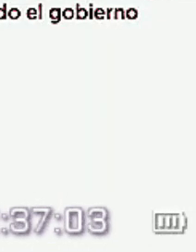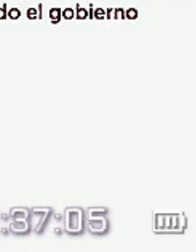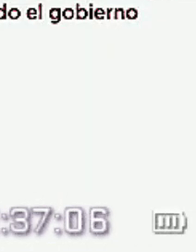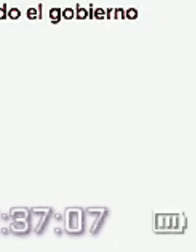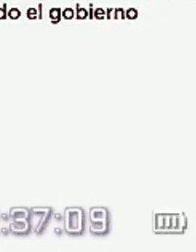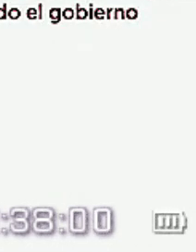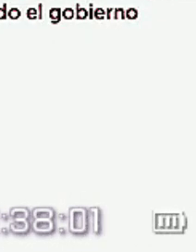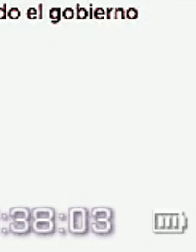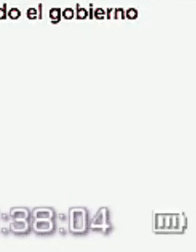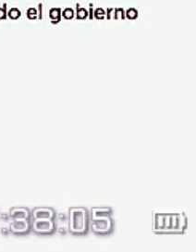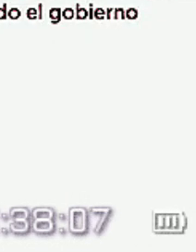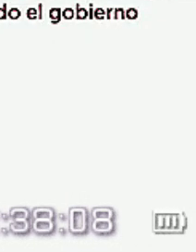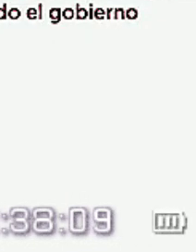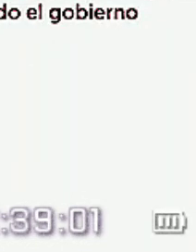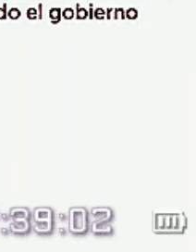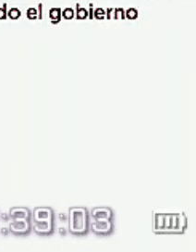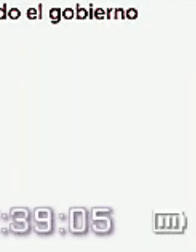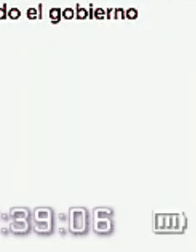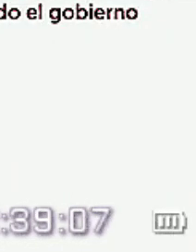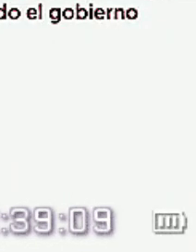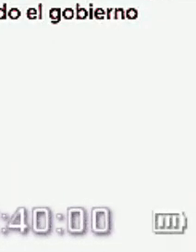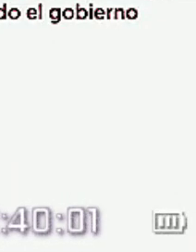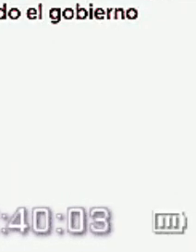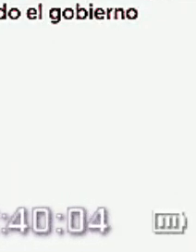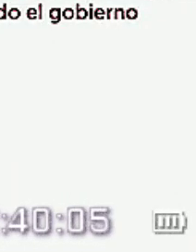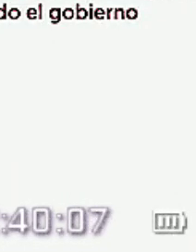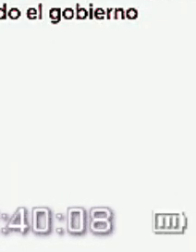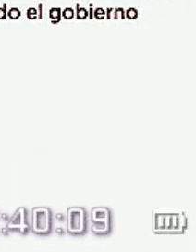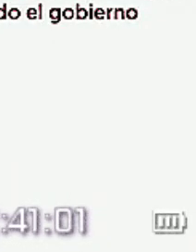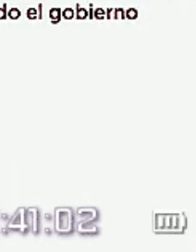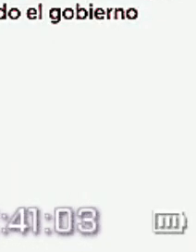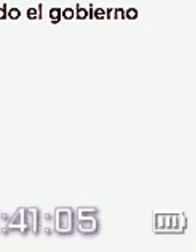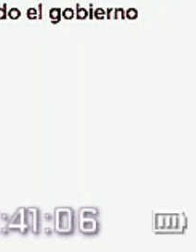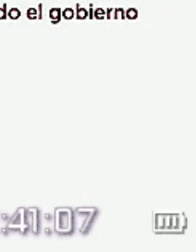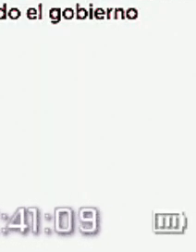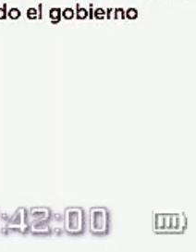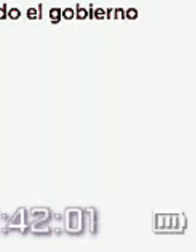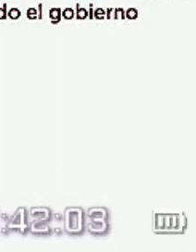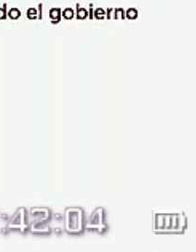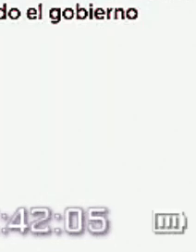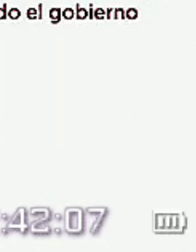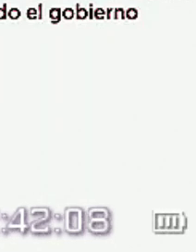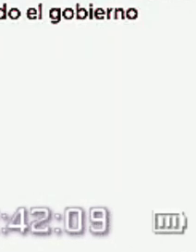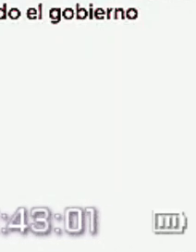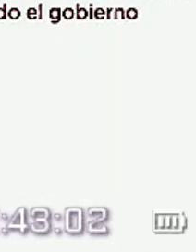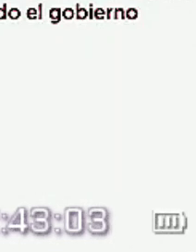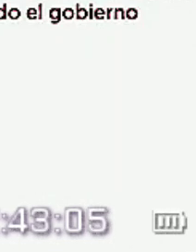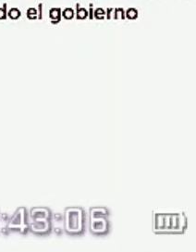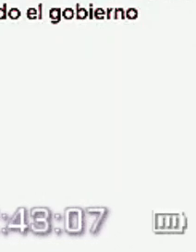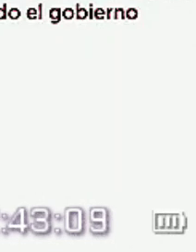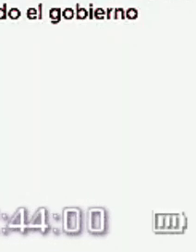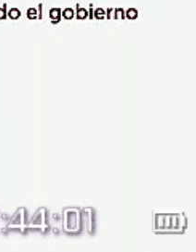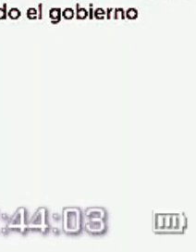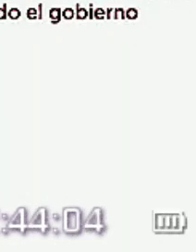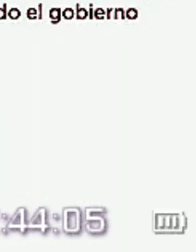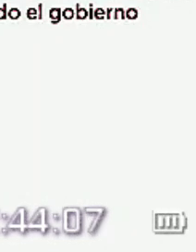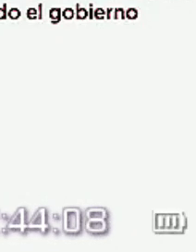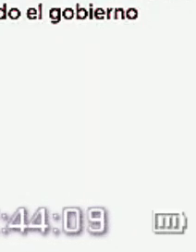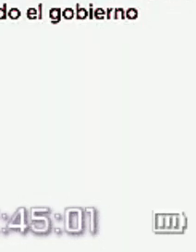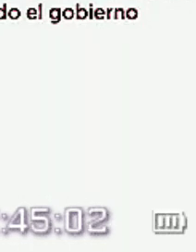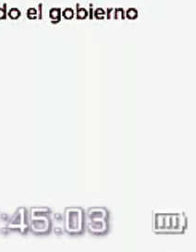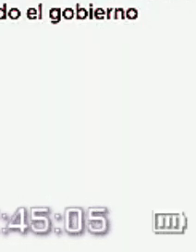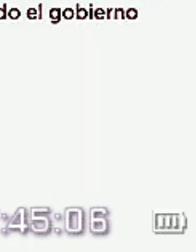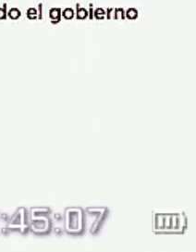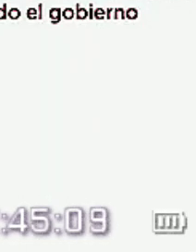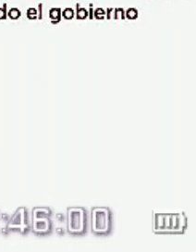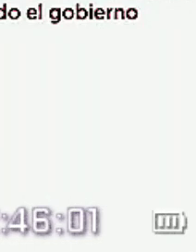no solo dentro del gobierno, sino también en el sector privado, ¿no? Siempre hay un corruptor y un corrompido para que pueda